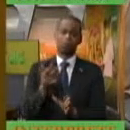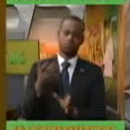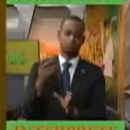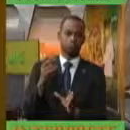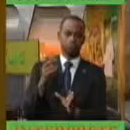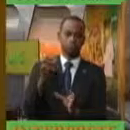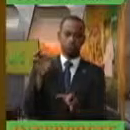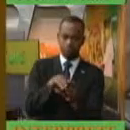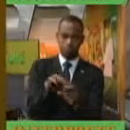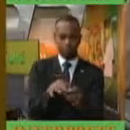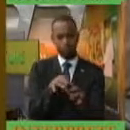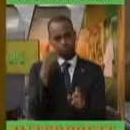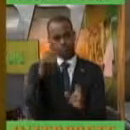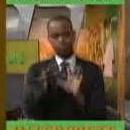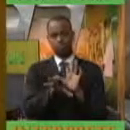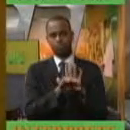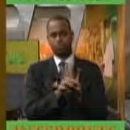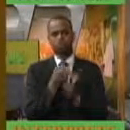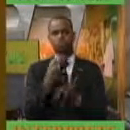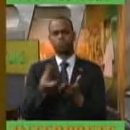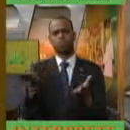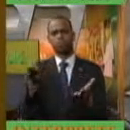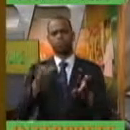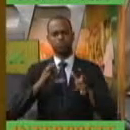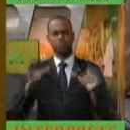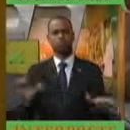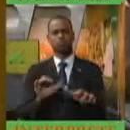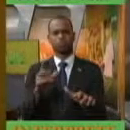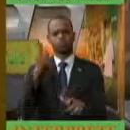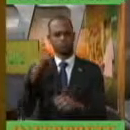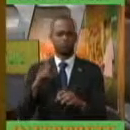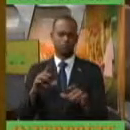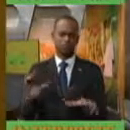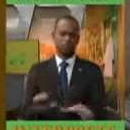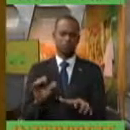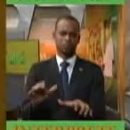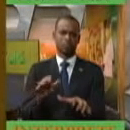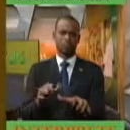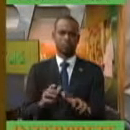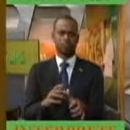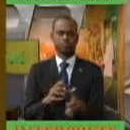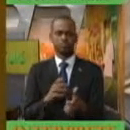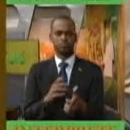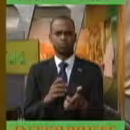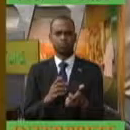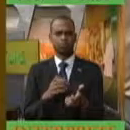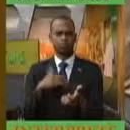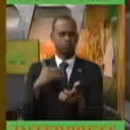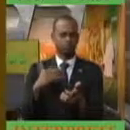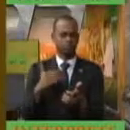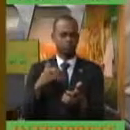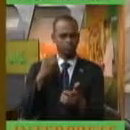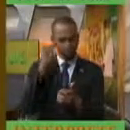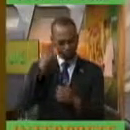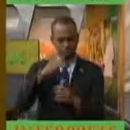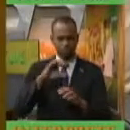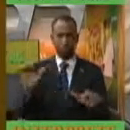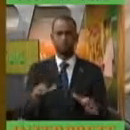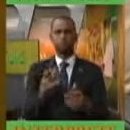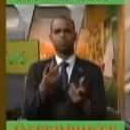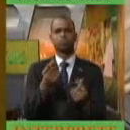elegido. Ustedes, ¿cómo están trabajando para superar ese tipo de ideas que